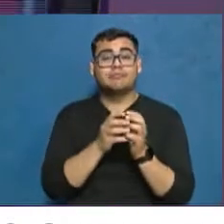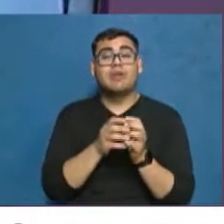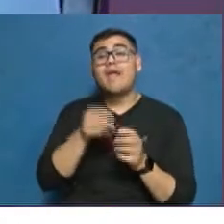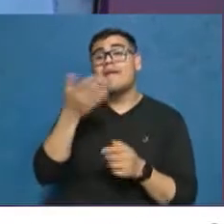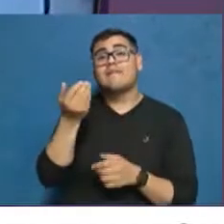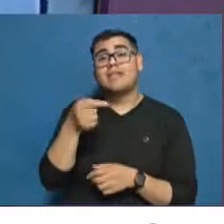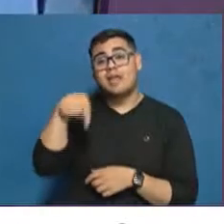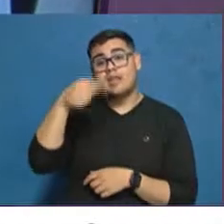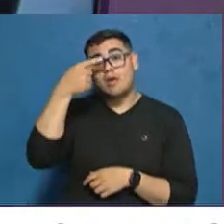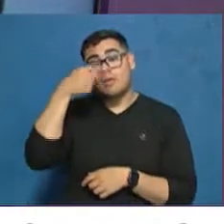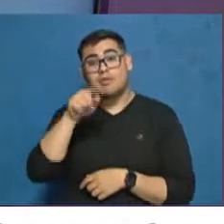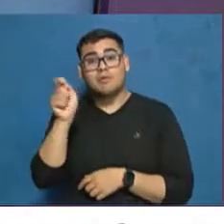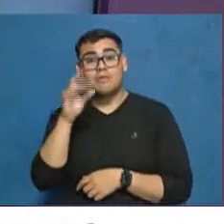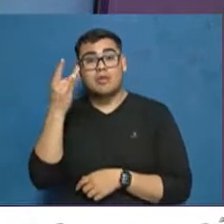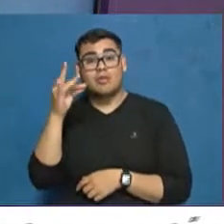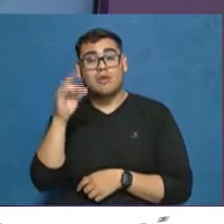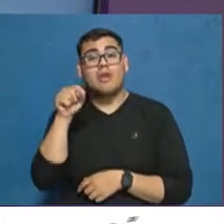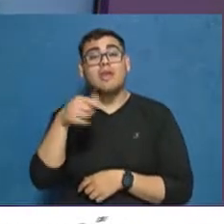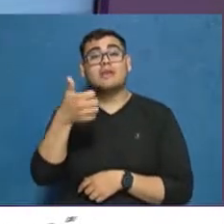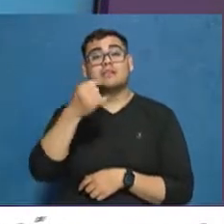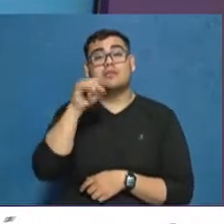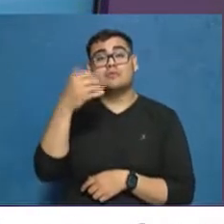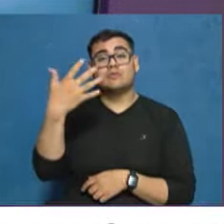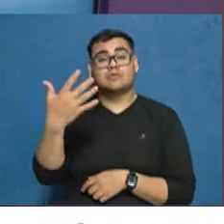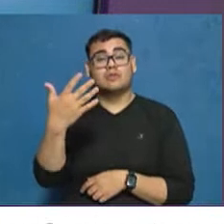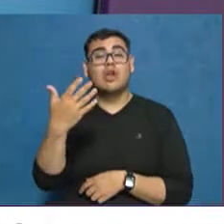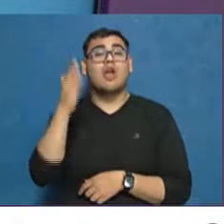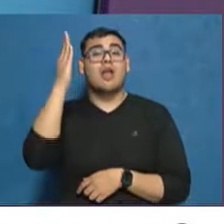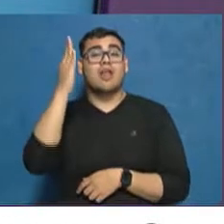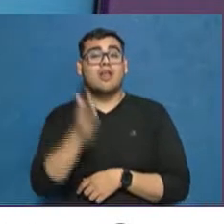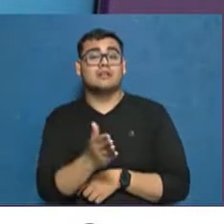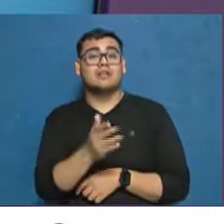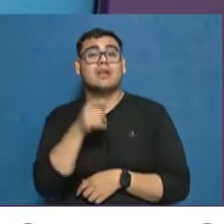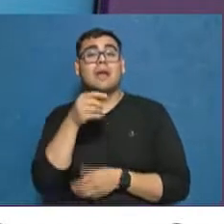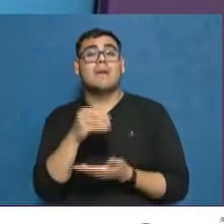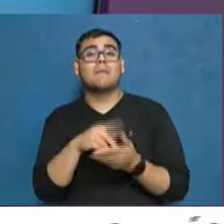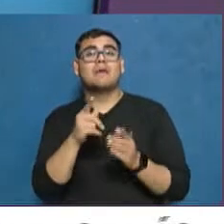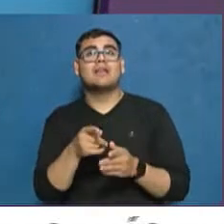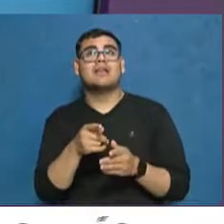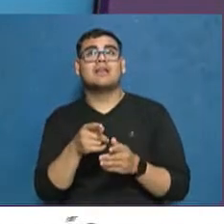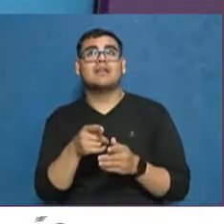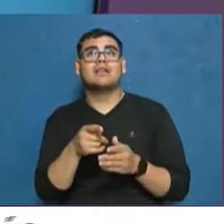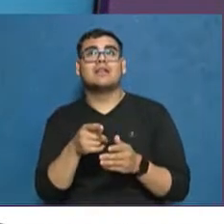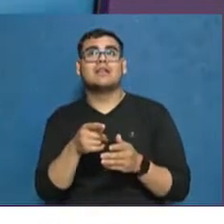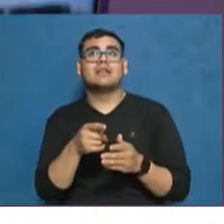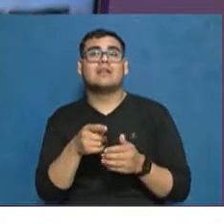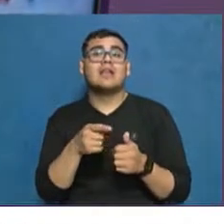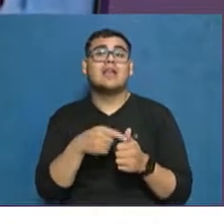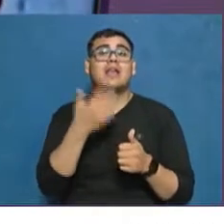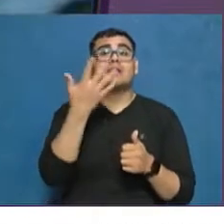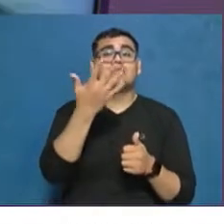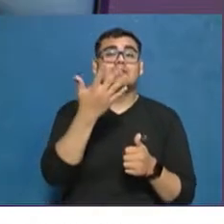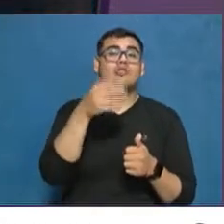mes del año. Pero además del 6,5 para diciembre, gobierno le ofreció 5% para enero, 5% para febrero y 5% para